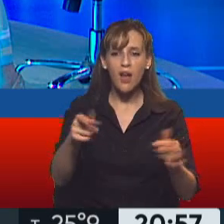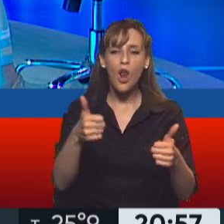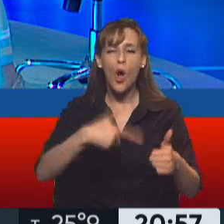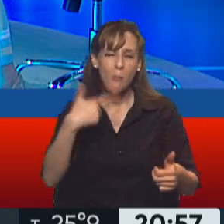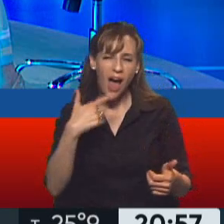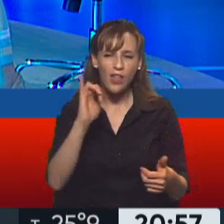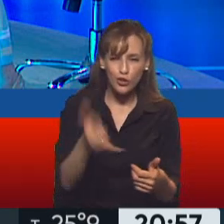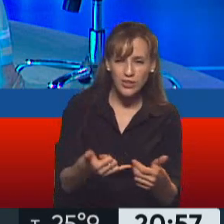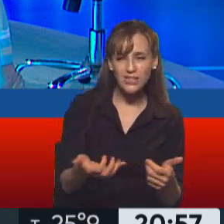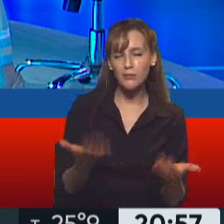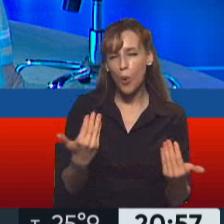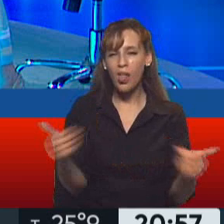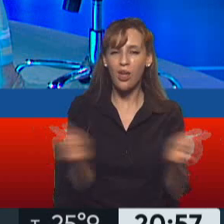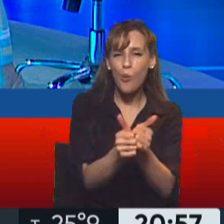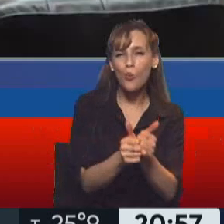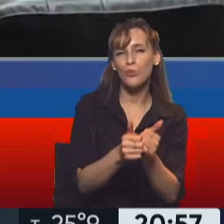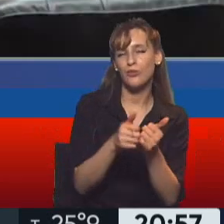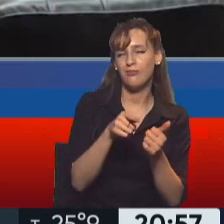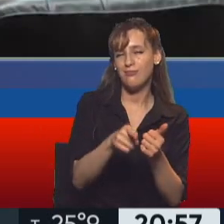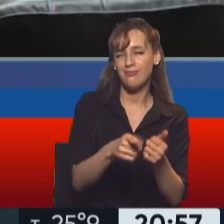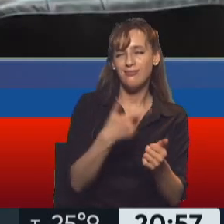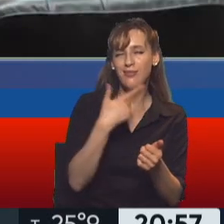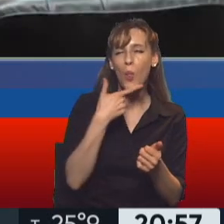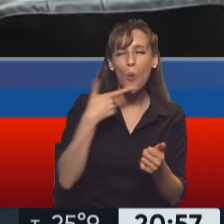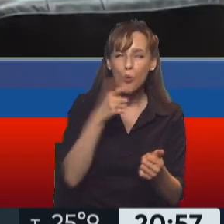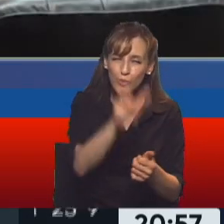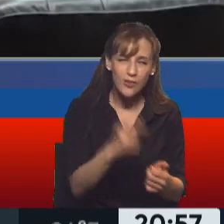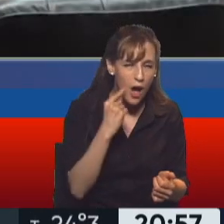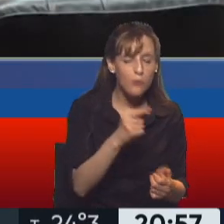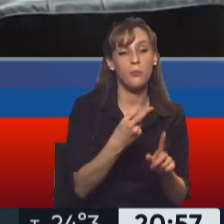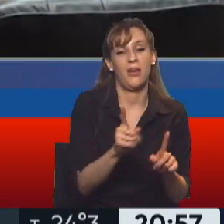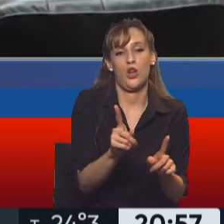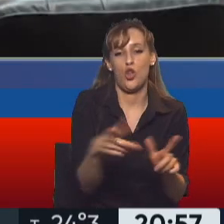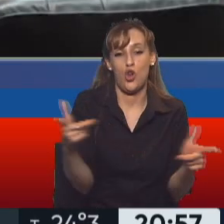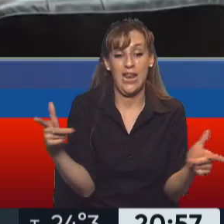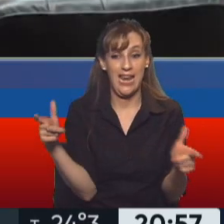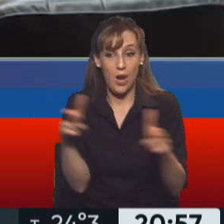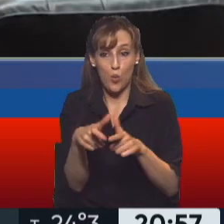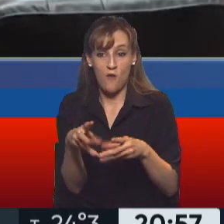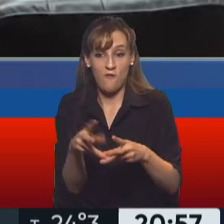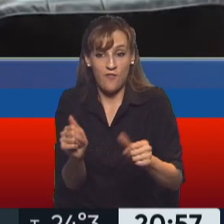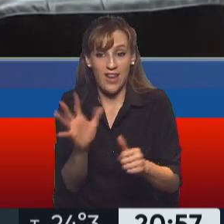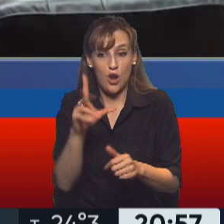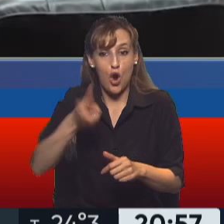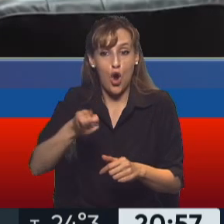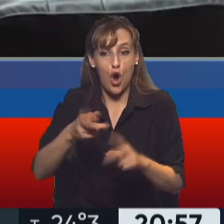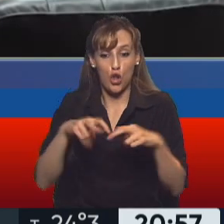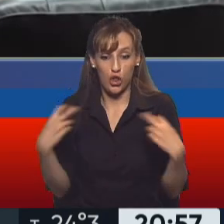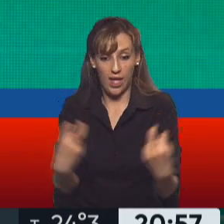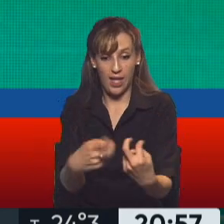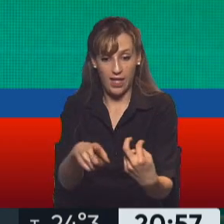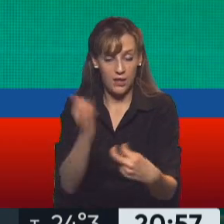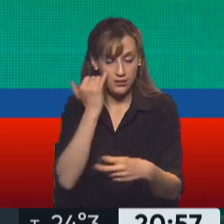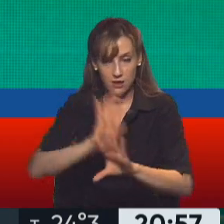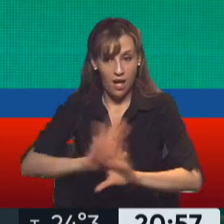asado con Martín Soria, pasarla muy bien. Ahora bien, después que se reunió con la Corte, ¿se modifica algo? Claro, el ¿cambia tema es algo? ¿Hay